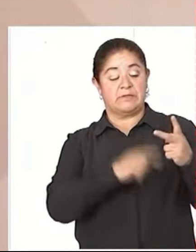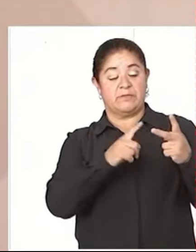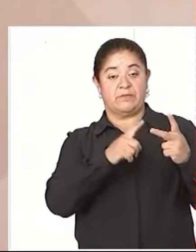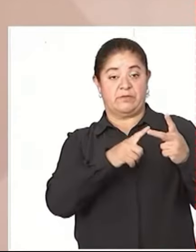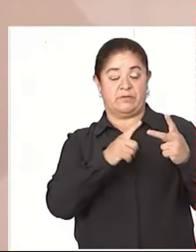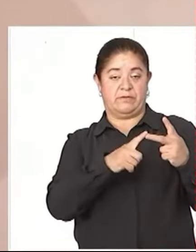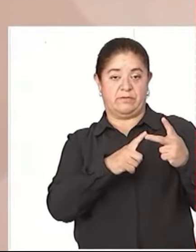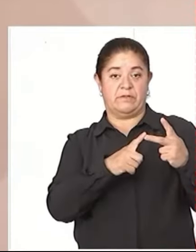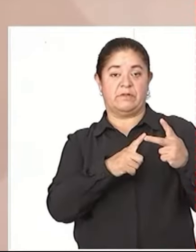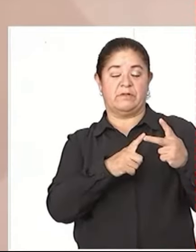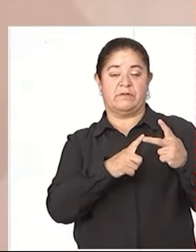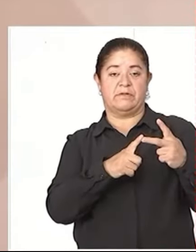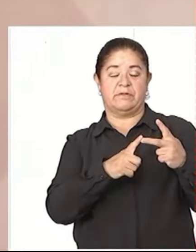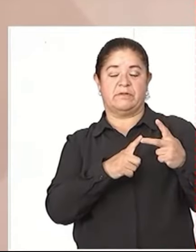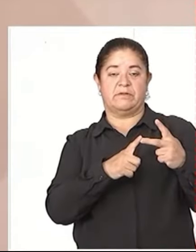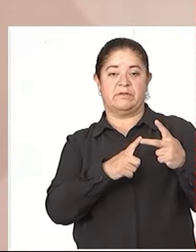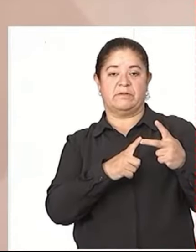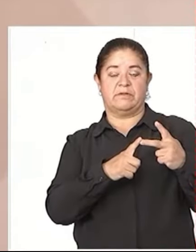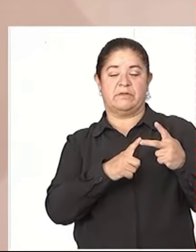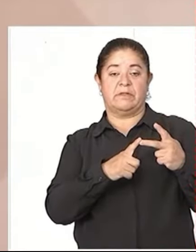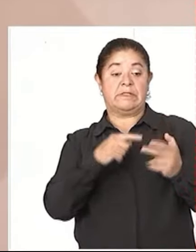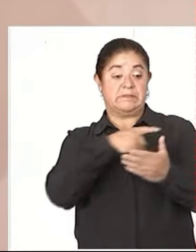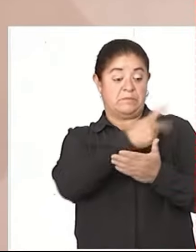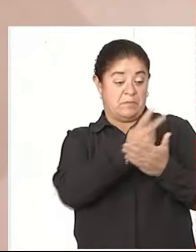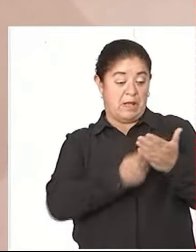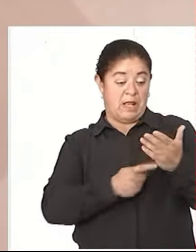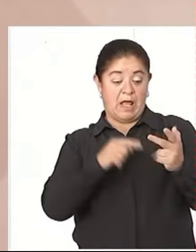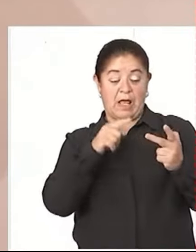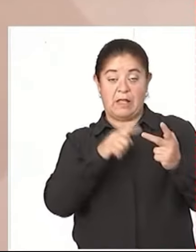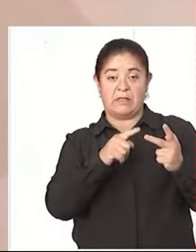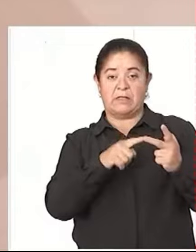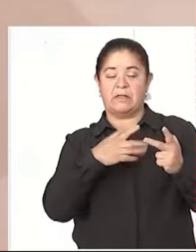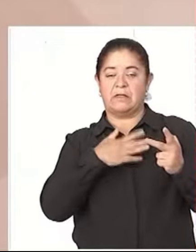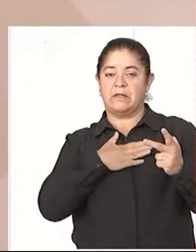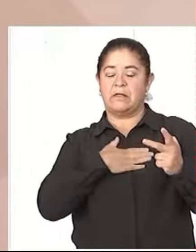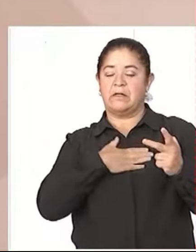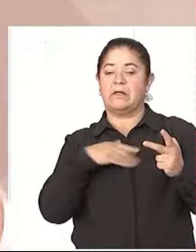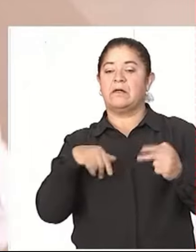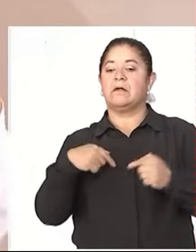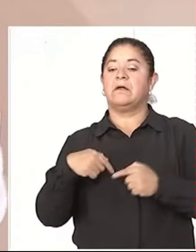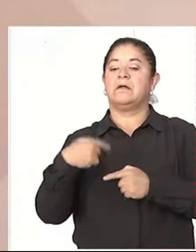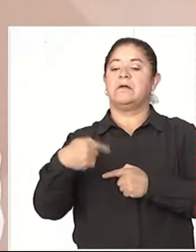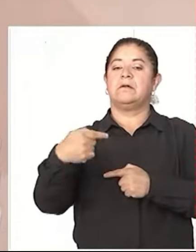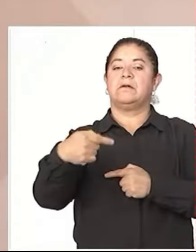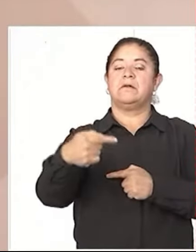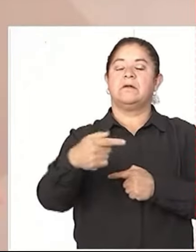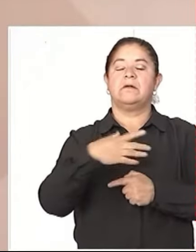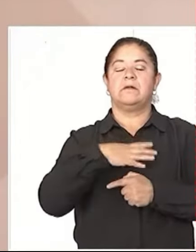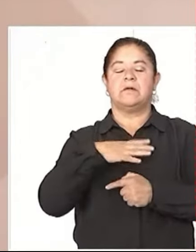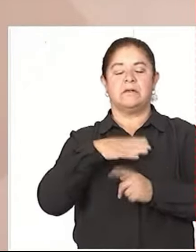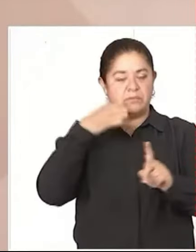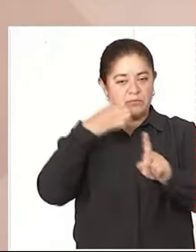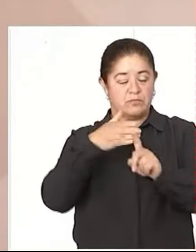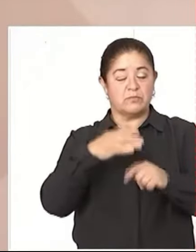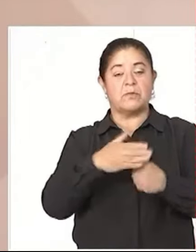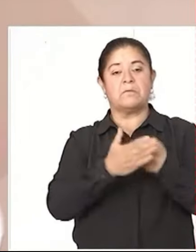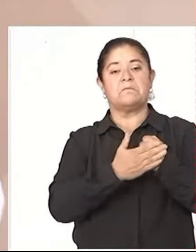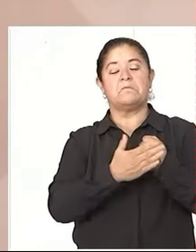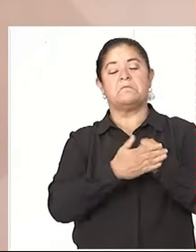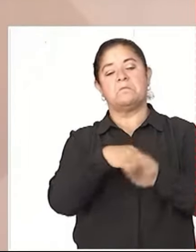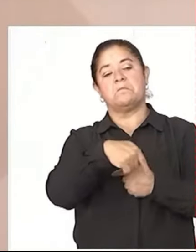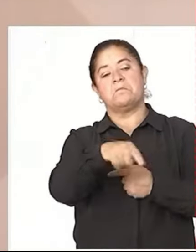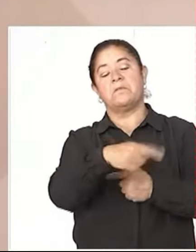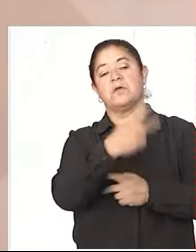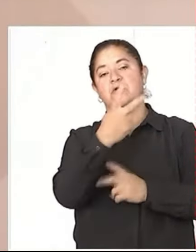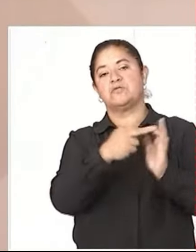gastos ya no tendrán que esperar 5 años más para que pueda recibir el apoyo de los adultos